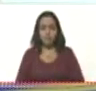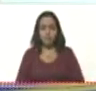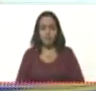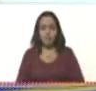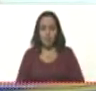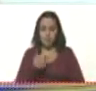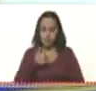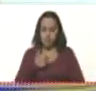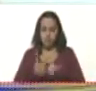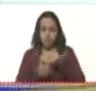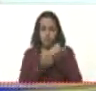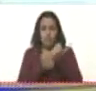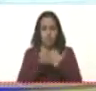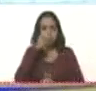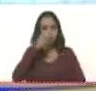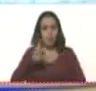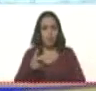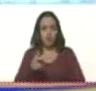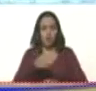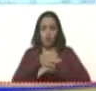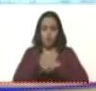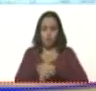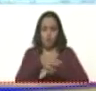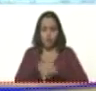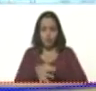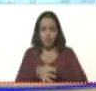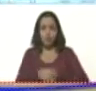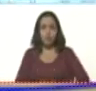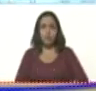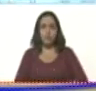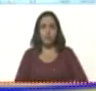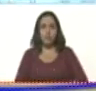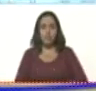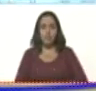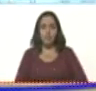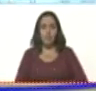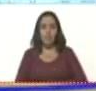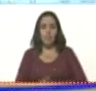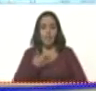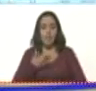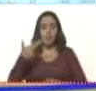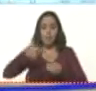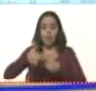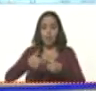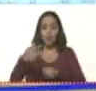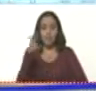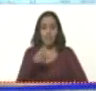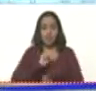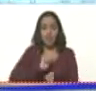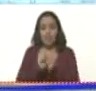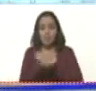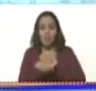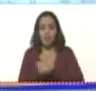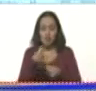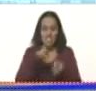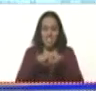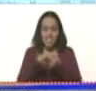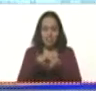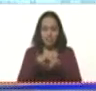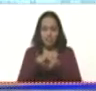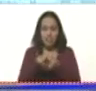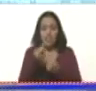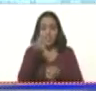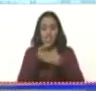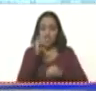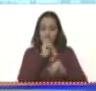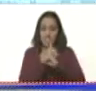para apoyar al pueblo con el petro, que es la riqueza petrolera del país convertida en dinero, en billete, en criptomoneda,